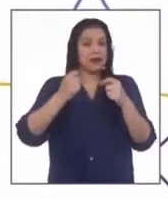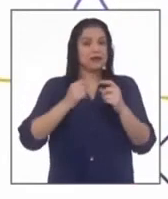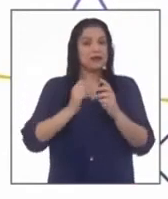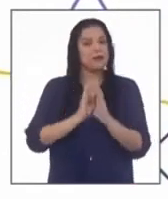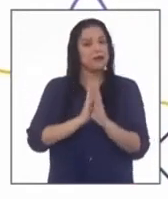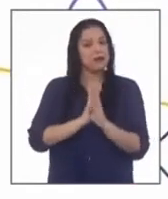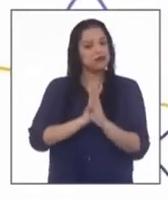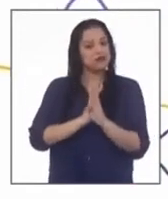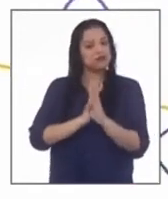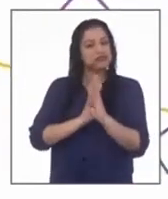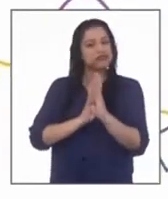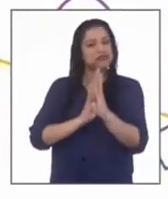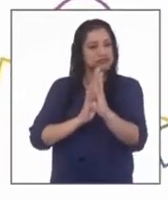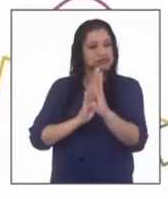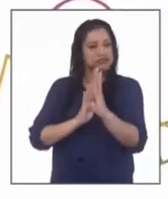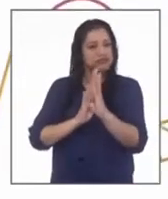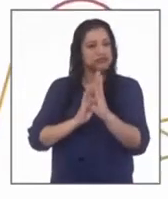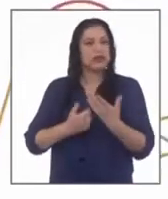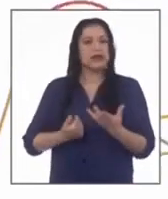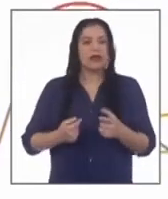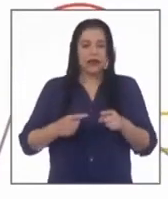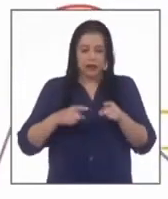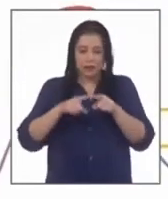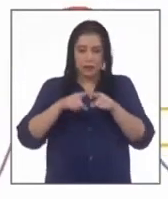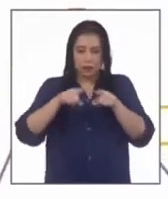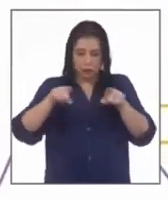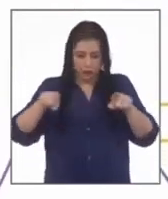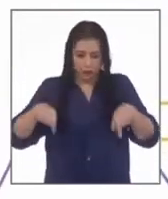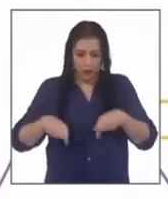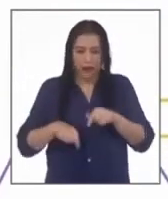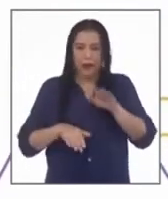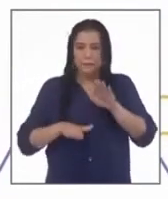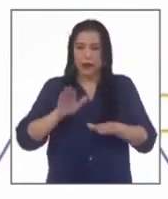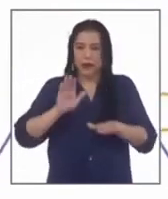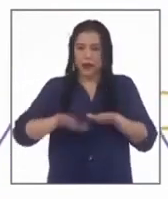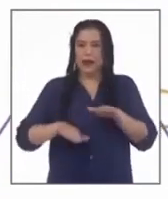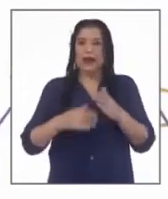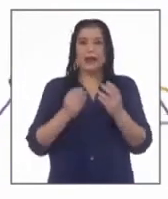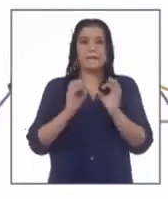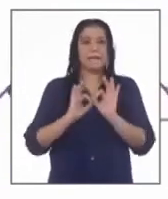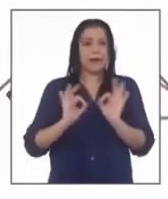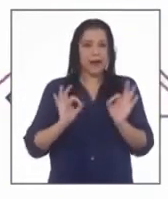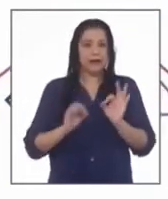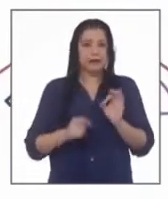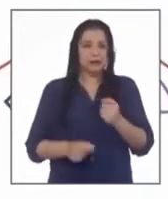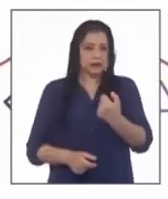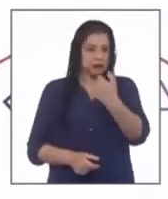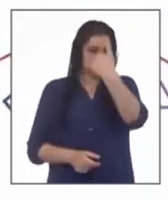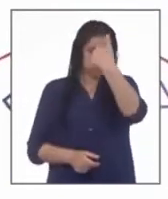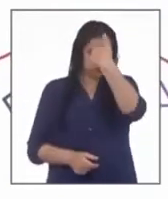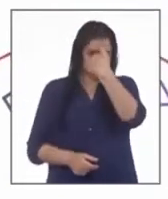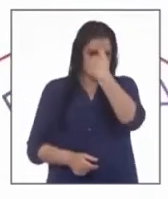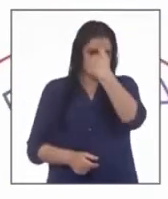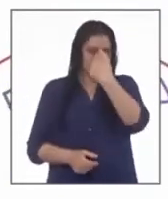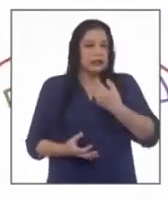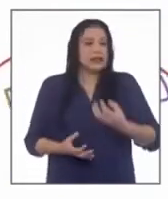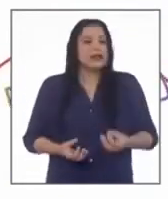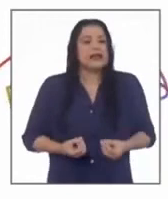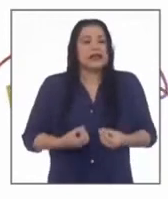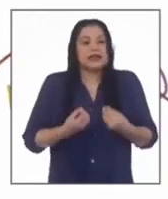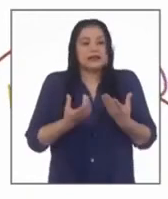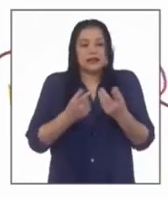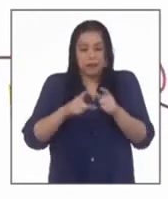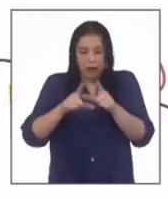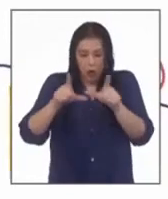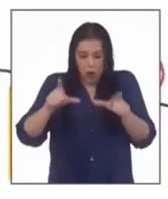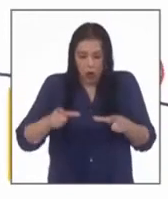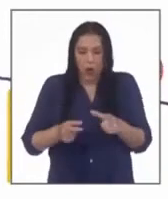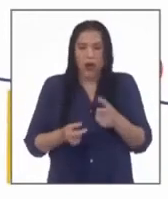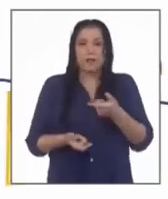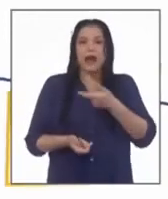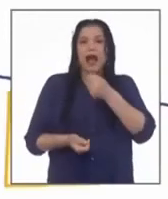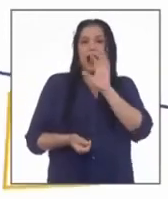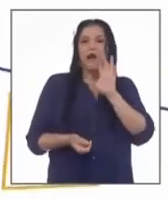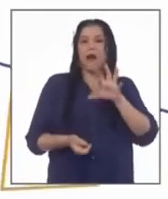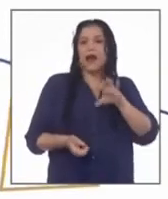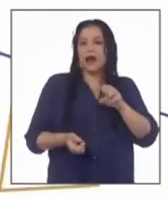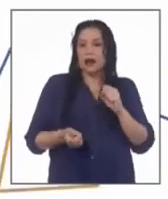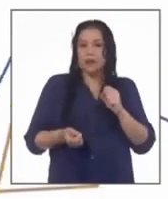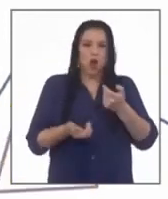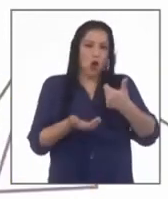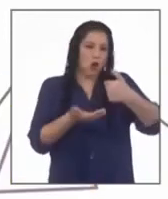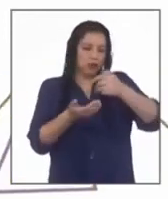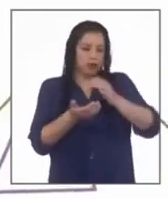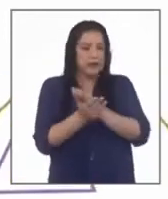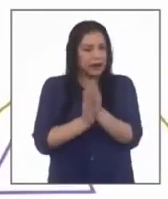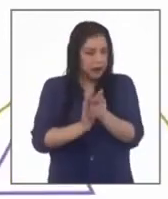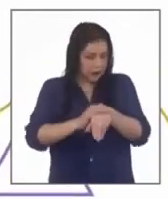cola distanciada y una bandeja para limpiarse los zapatos. Se tomaba la temperatura y se ofrecía un lavadero con agua y jabón o alcohol